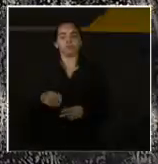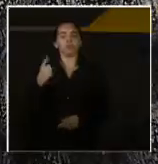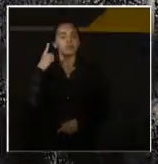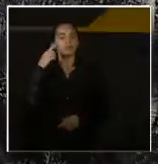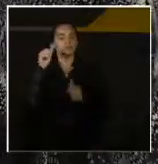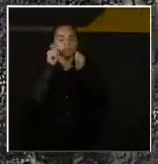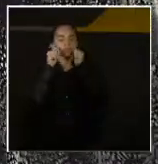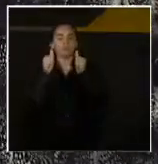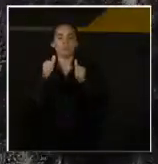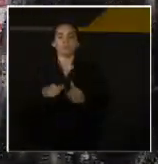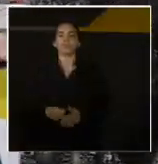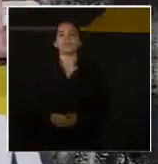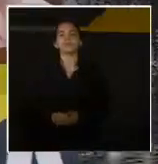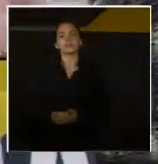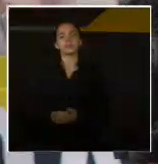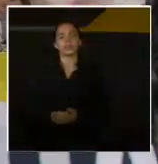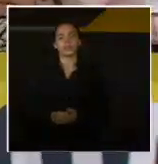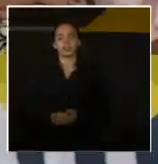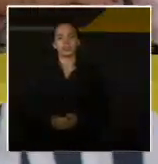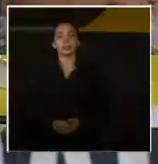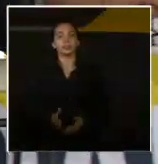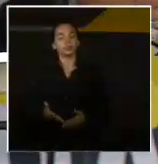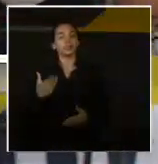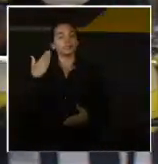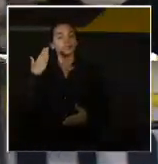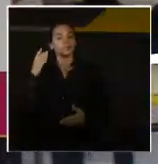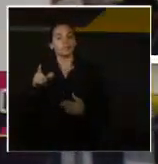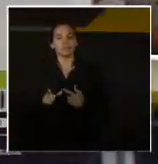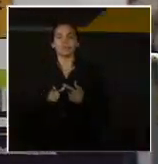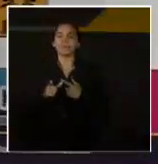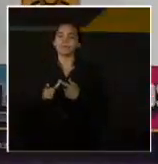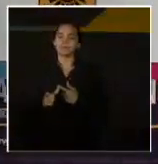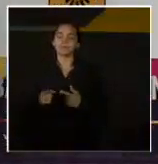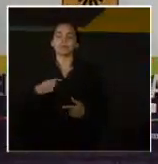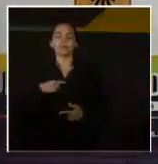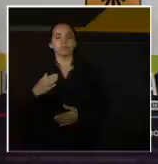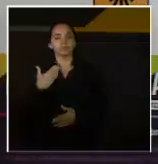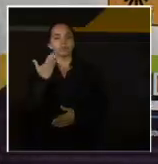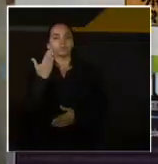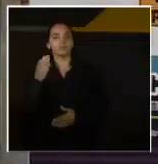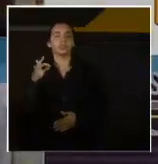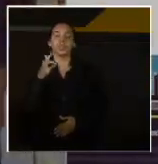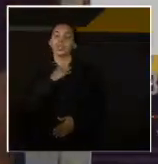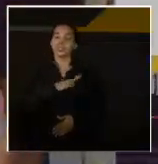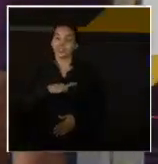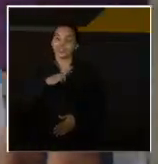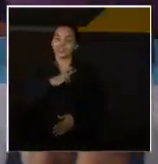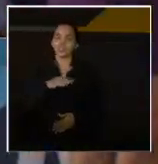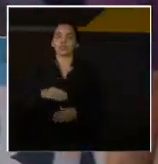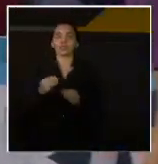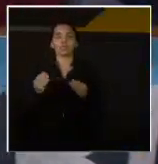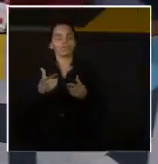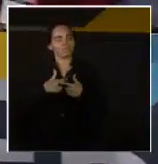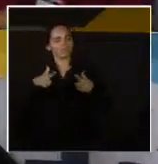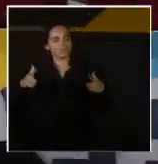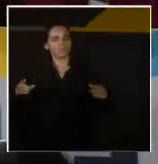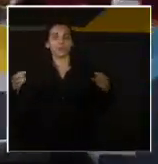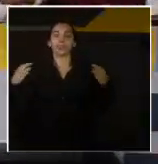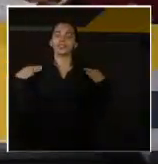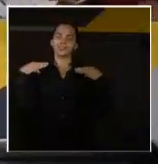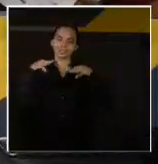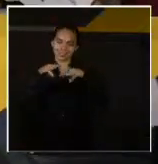atención. Perfecto, pues bueno, antes que nada, antes de avanzar, yo quiero felicitar muy grandemente a los